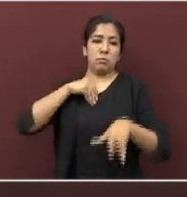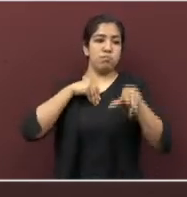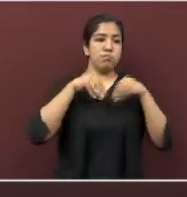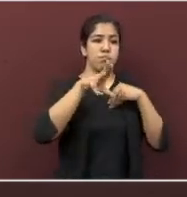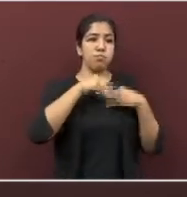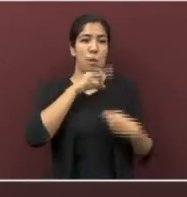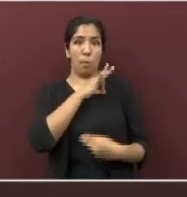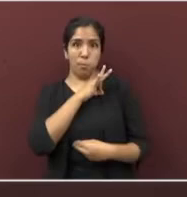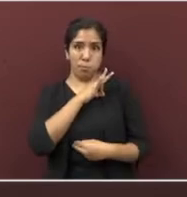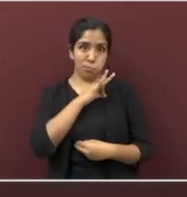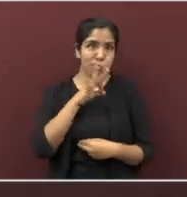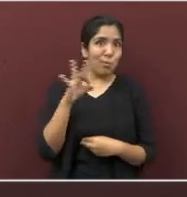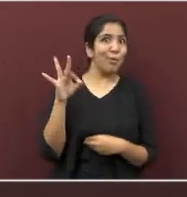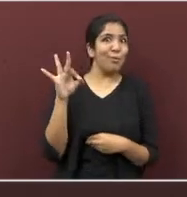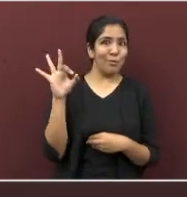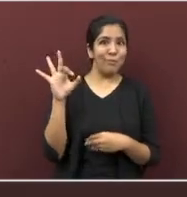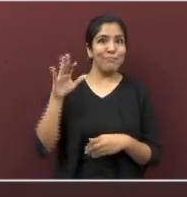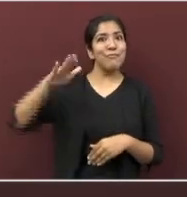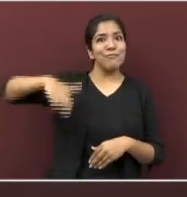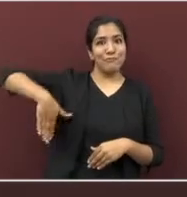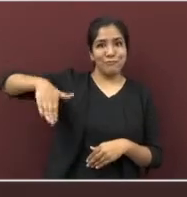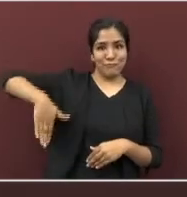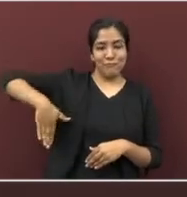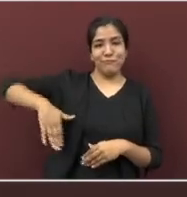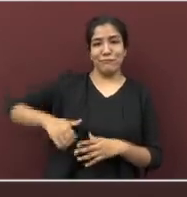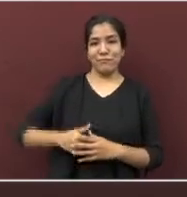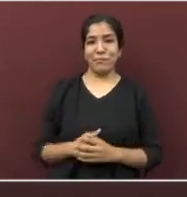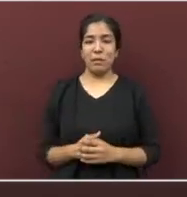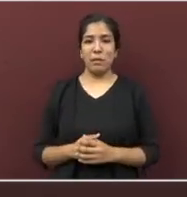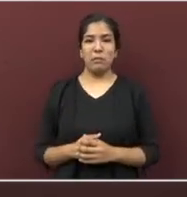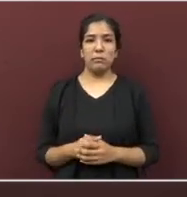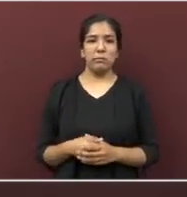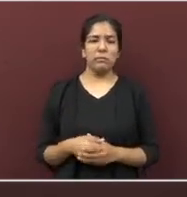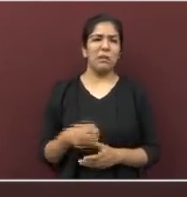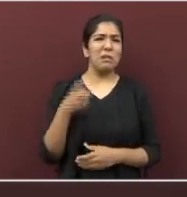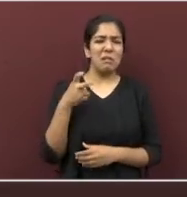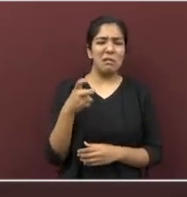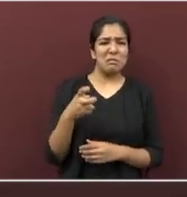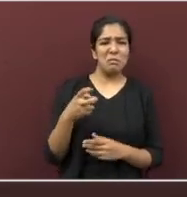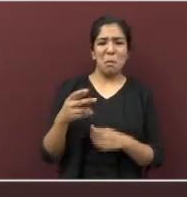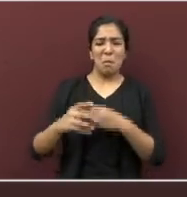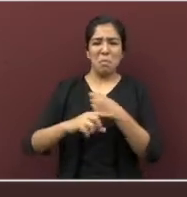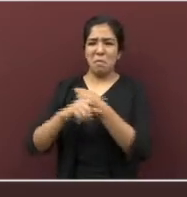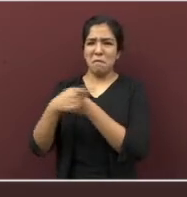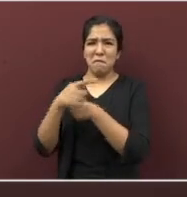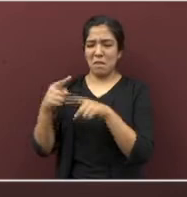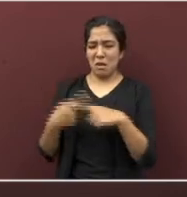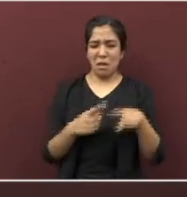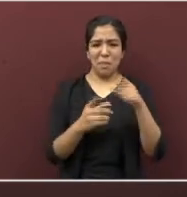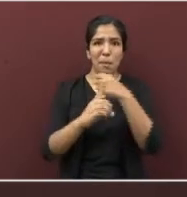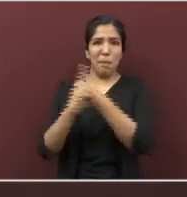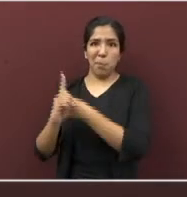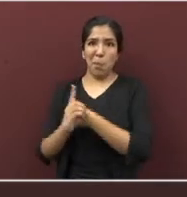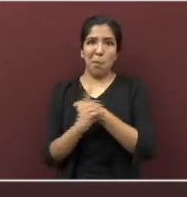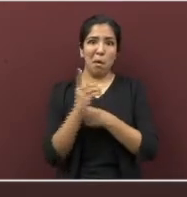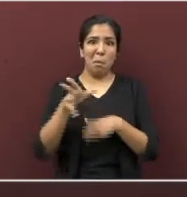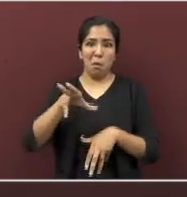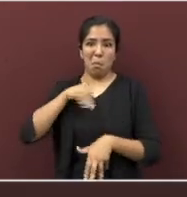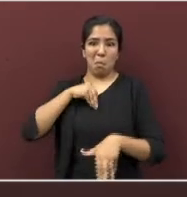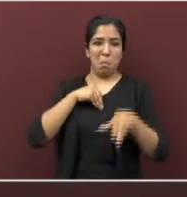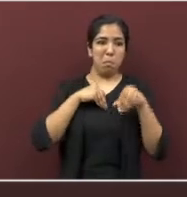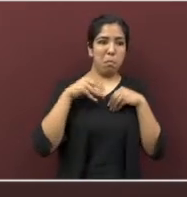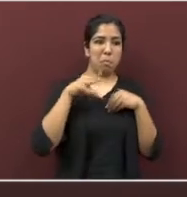si bien es cierto que la vacuna contra kobe 19 ha venido a contrarrestar los efectos graves y que con eso